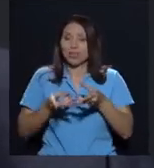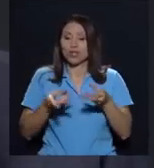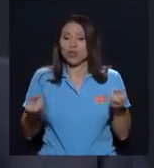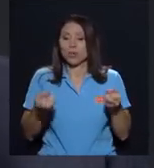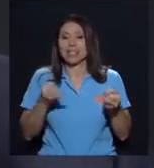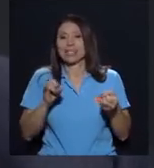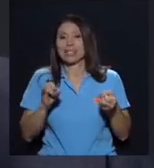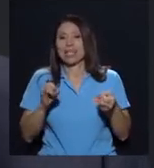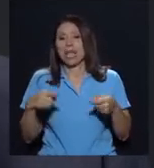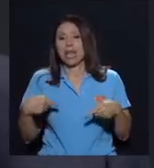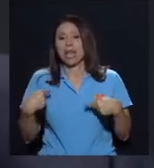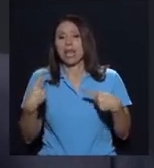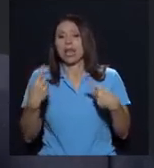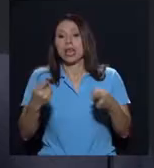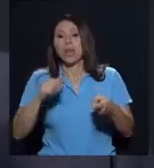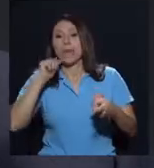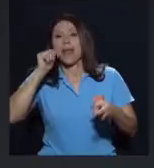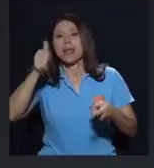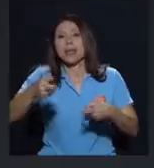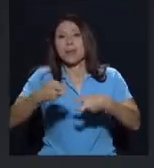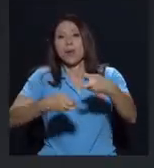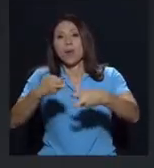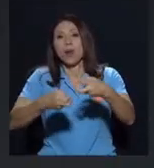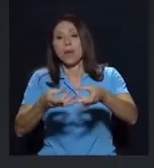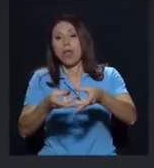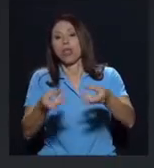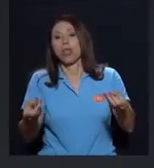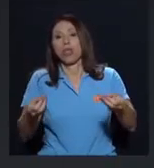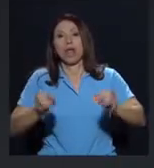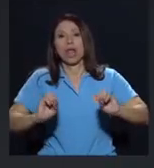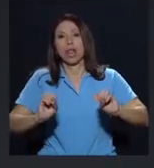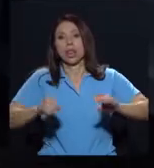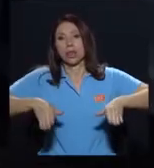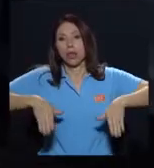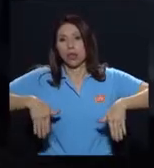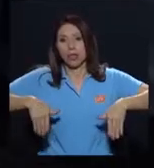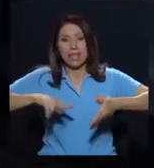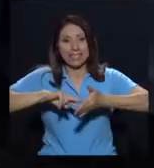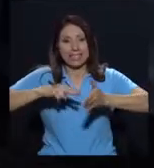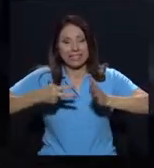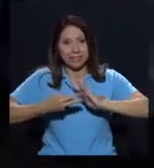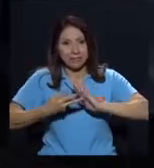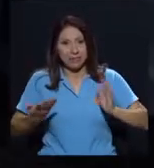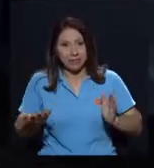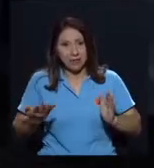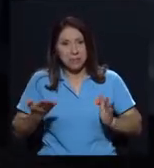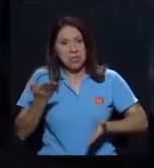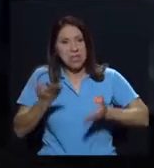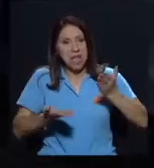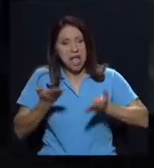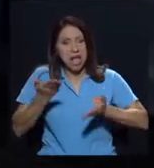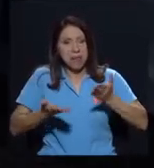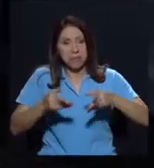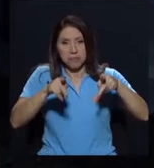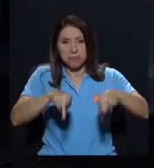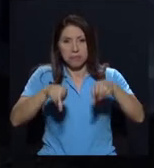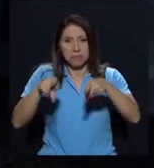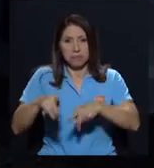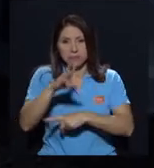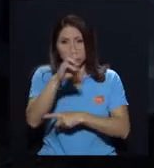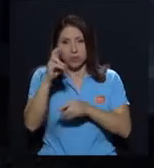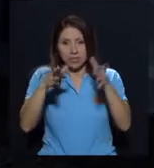lo que quiero exige es de que en los costarricenses posiblemente o muy posiblemente estemos dispuestos a